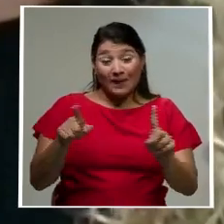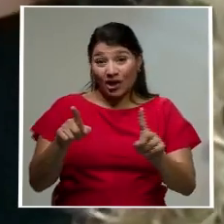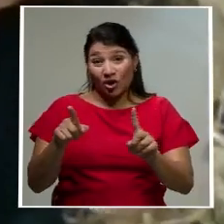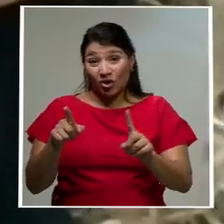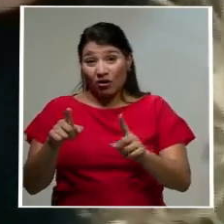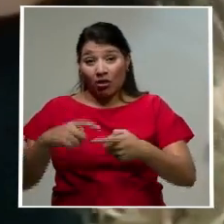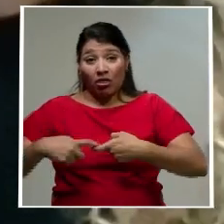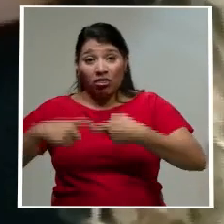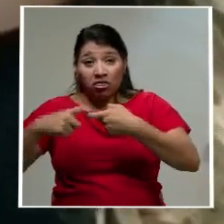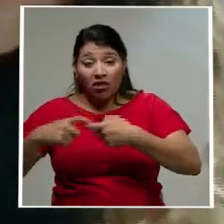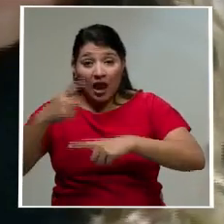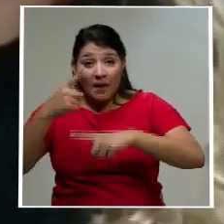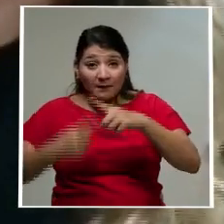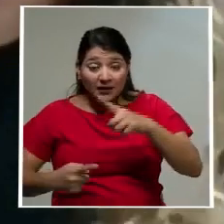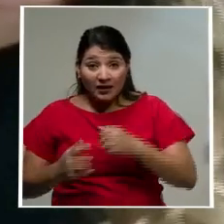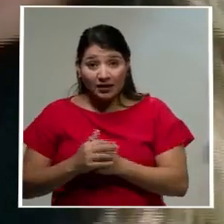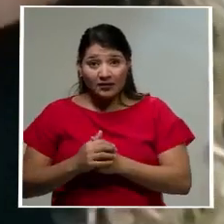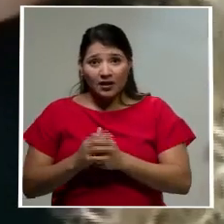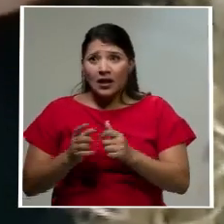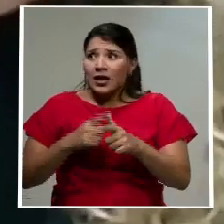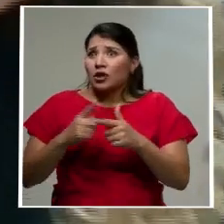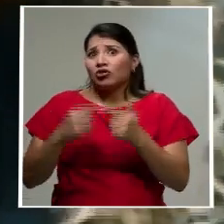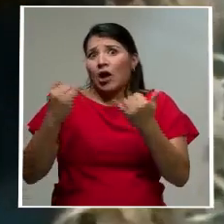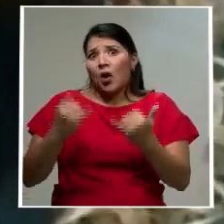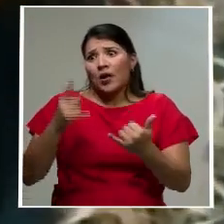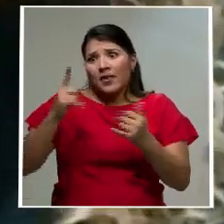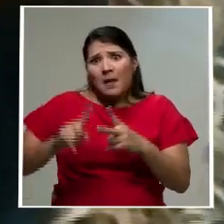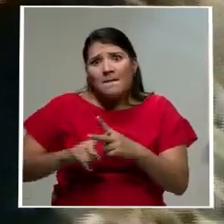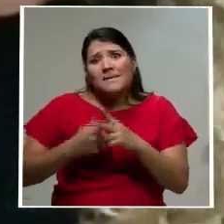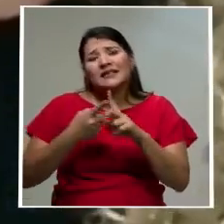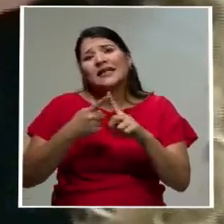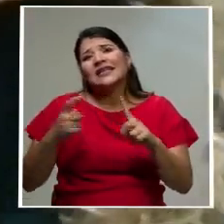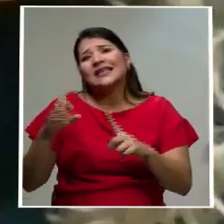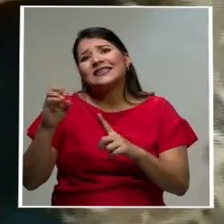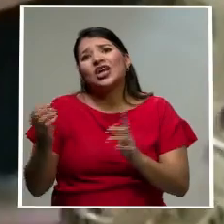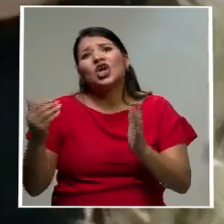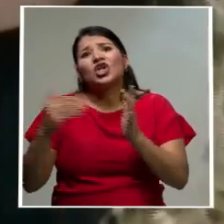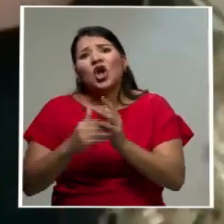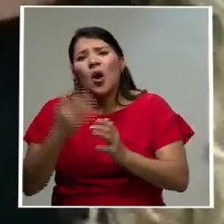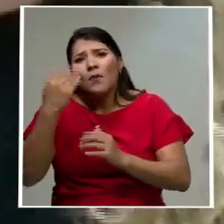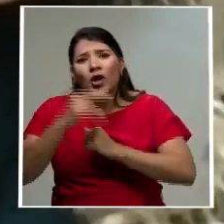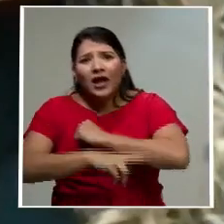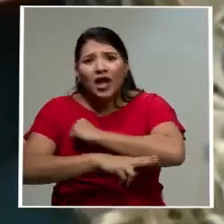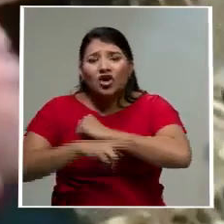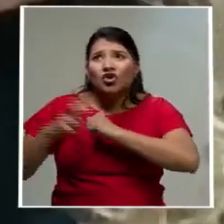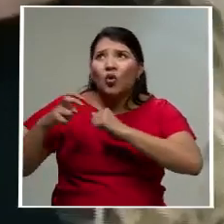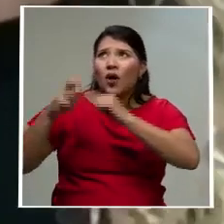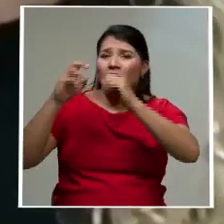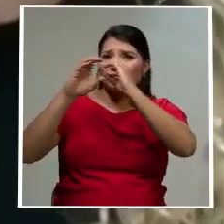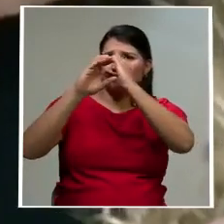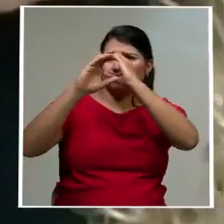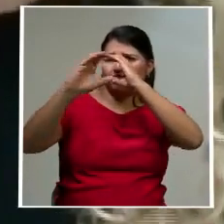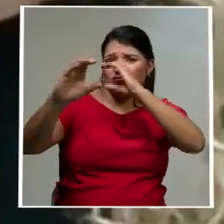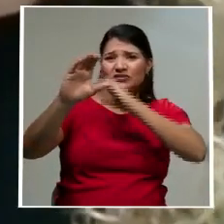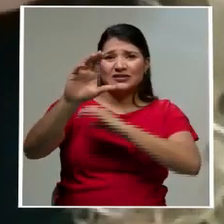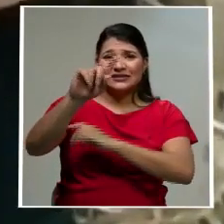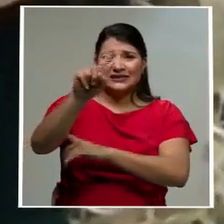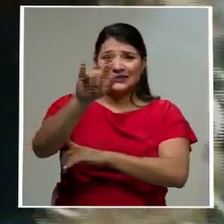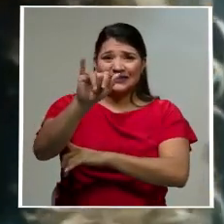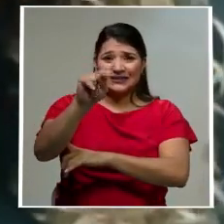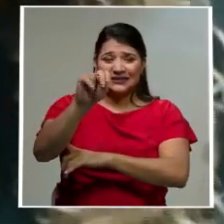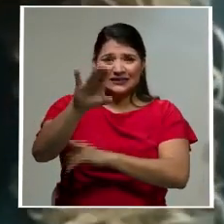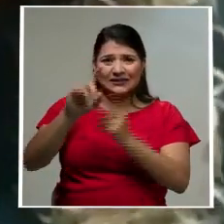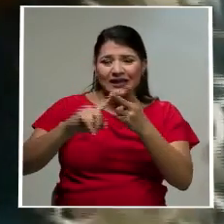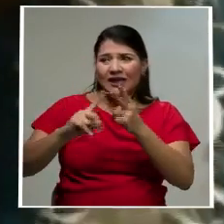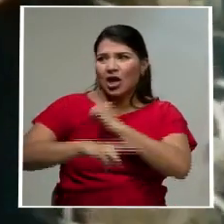1.500, posiblemente ahora vamos a empezar de cero porque ya todos se lo han robado, se robaron el zinc, se robaron las baldosas, se han robado los agregados que